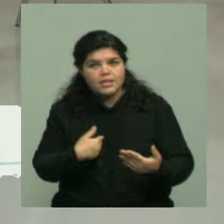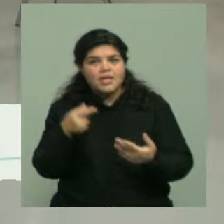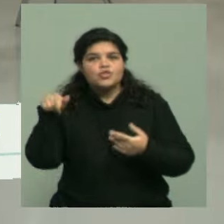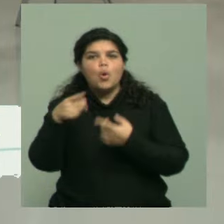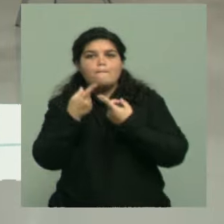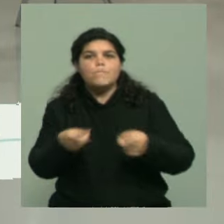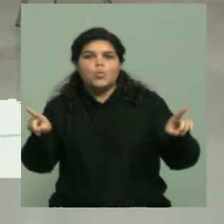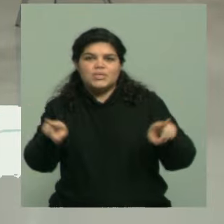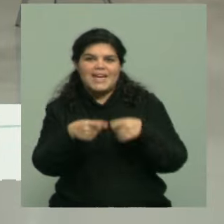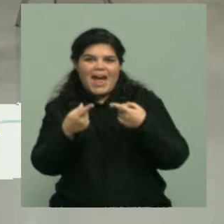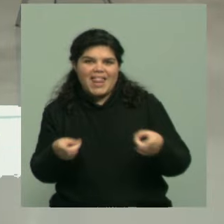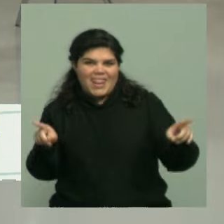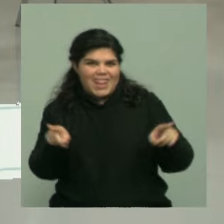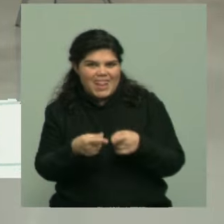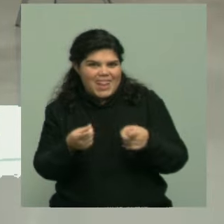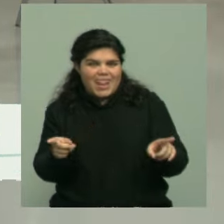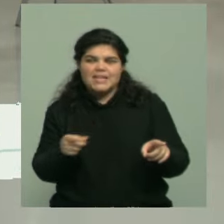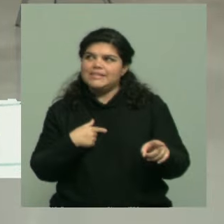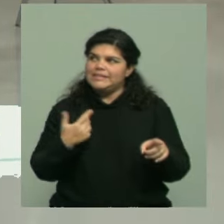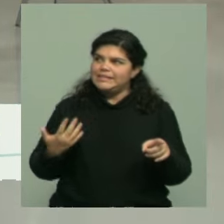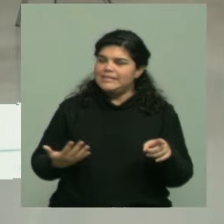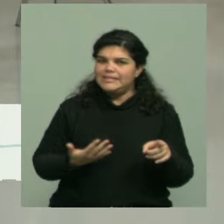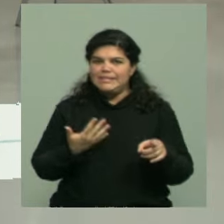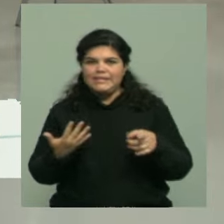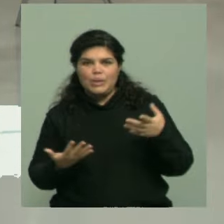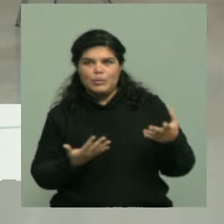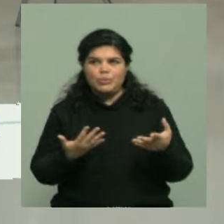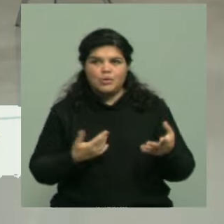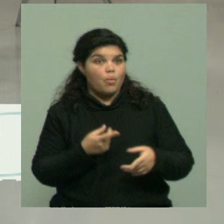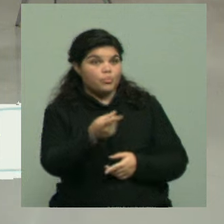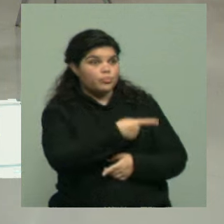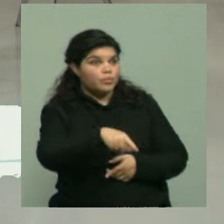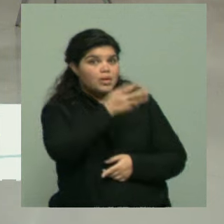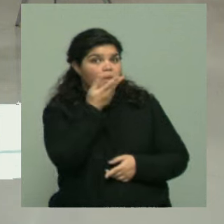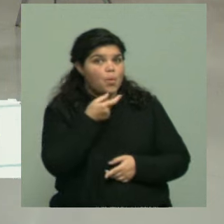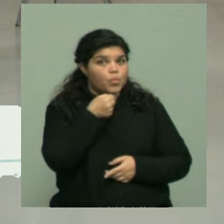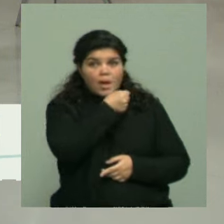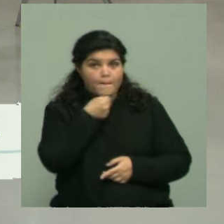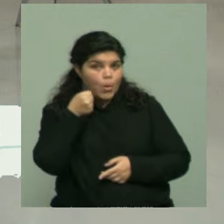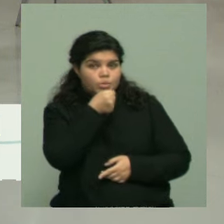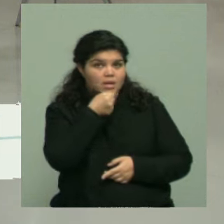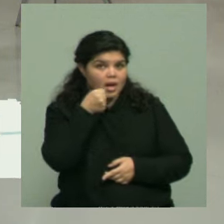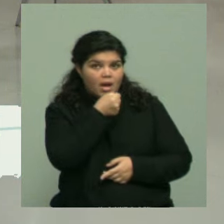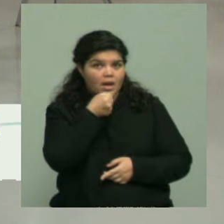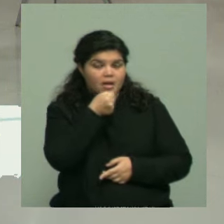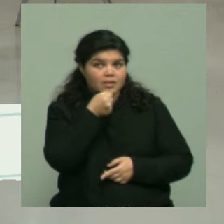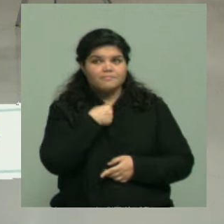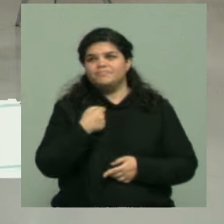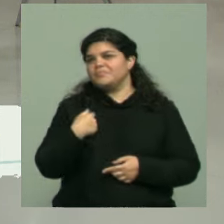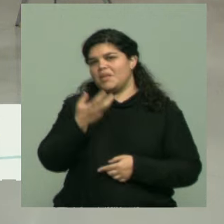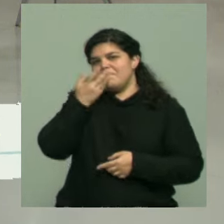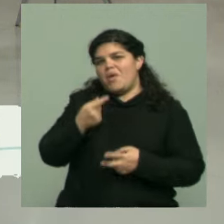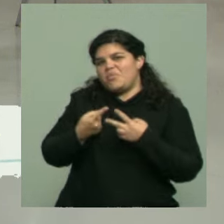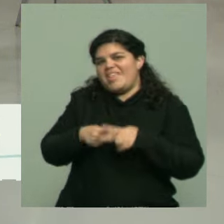Es un musical. Entonces dijimos, bueno. ¿Le gusta cantar a ustedes, chicas? A mí me encanta más la tecnología